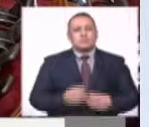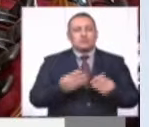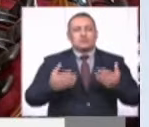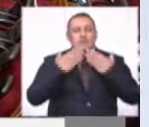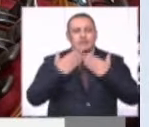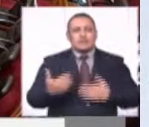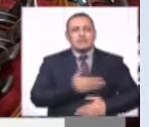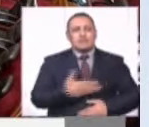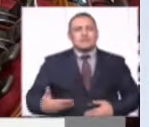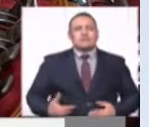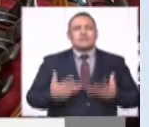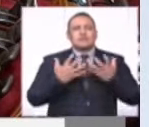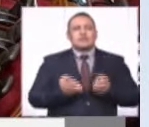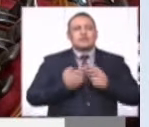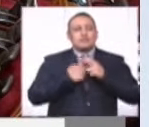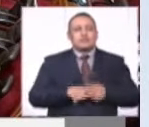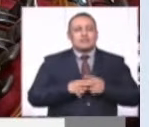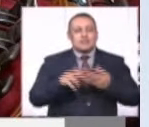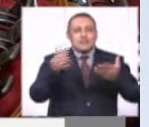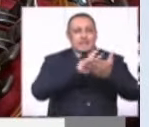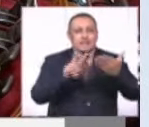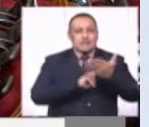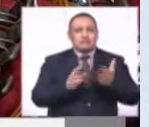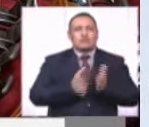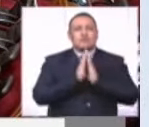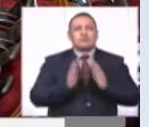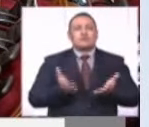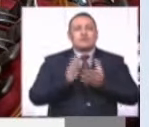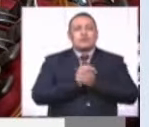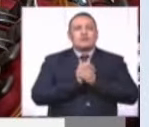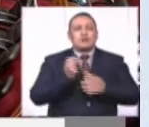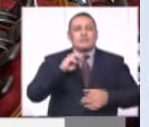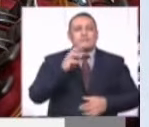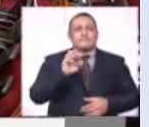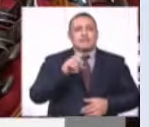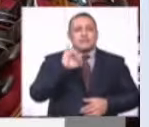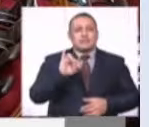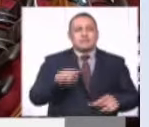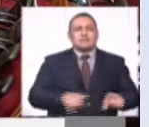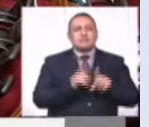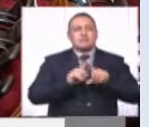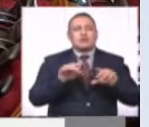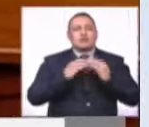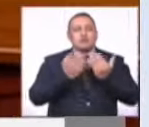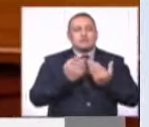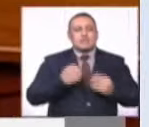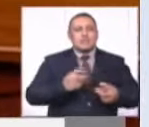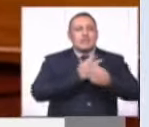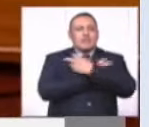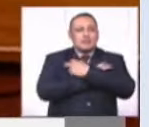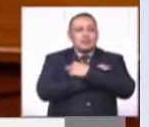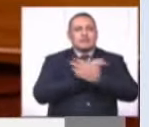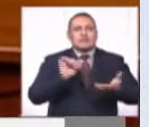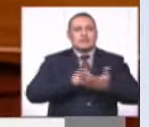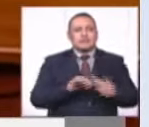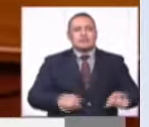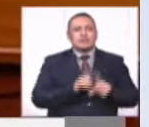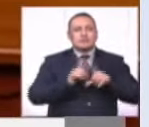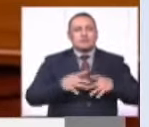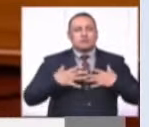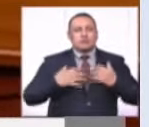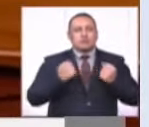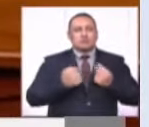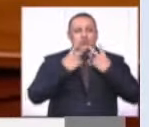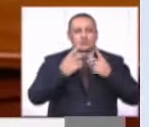Gracias, presidente. Quiero empezar leyendo un pedido de mi colega Marlene Portero, de congresista de Lambayeque, que por motivo de salud